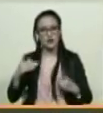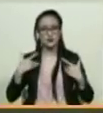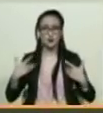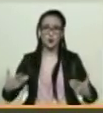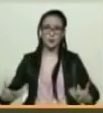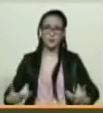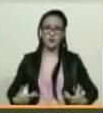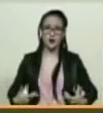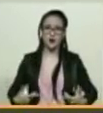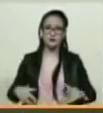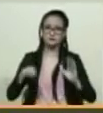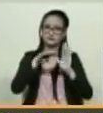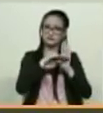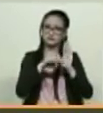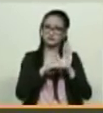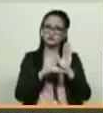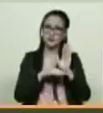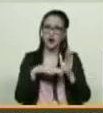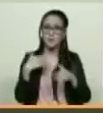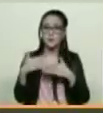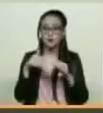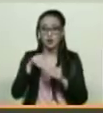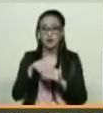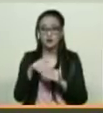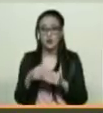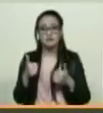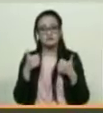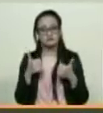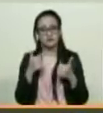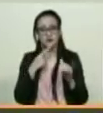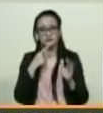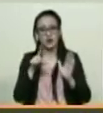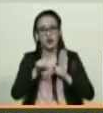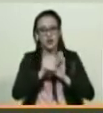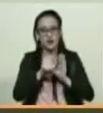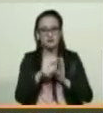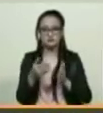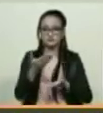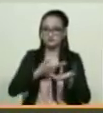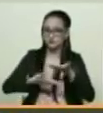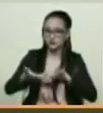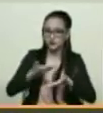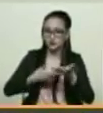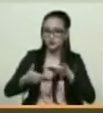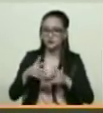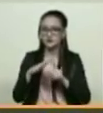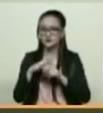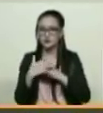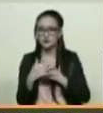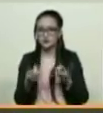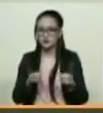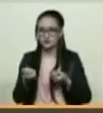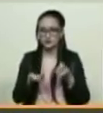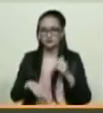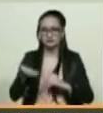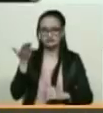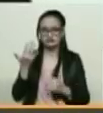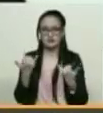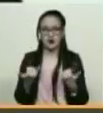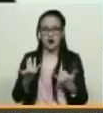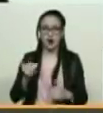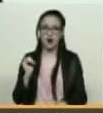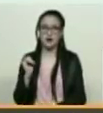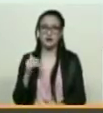humanos, las garantías en los procesos electorales, la cooperación ante las coyunturas económico-sociales